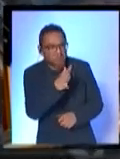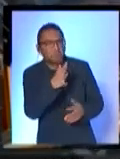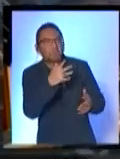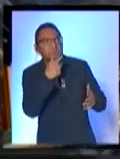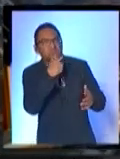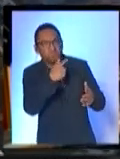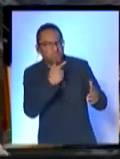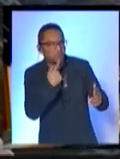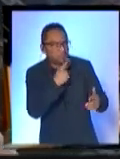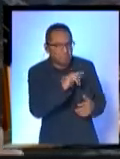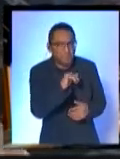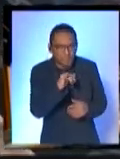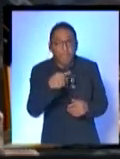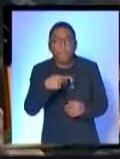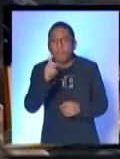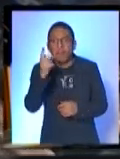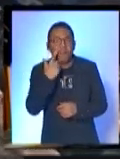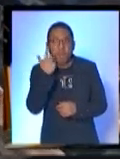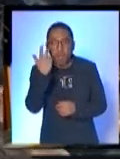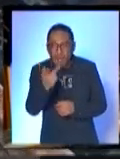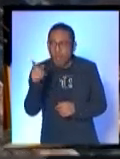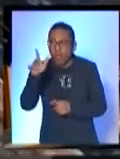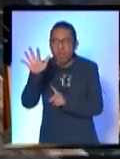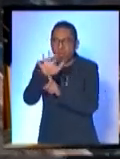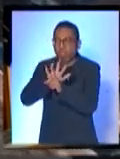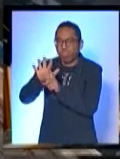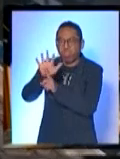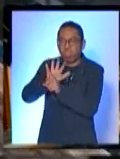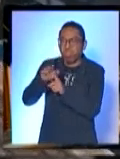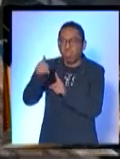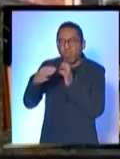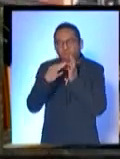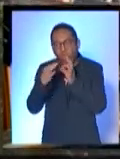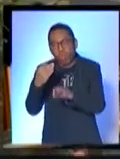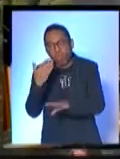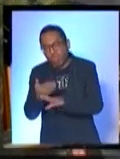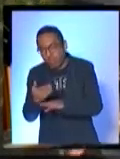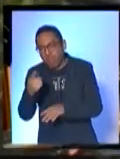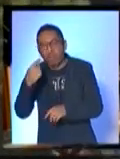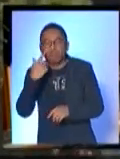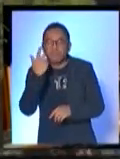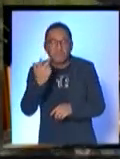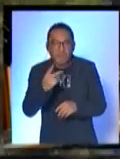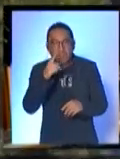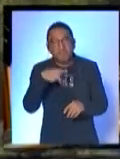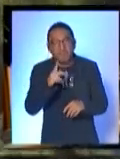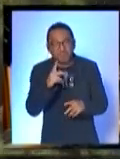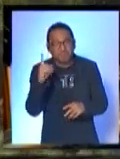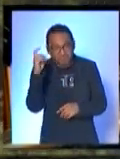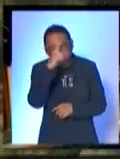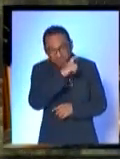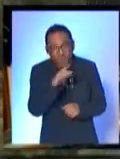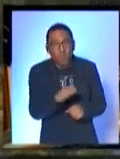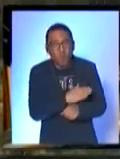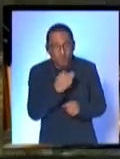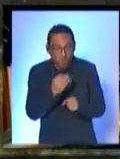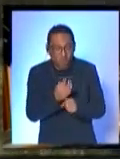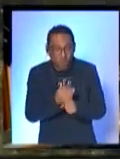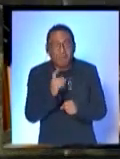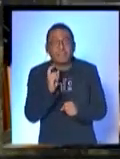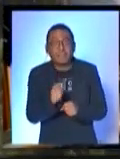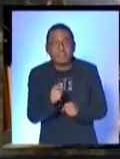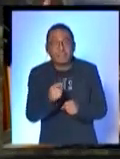justicia, pero no caer en la manipulación, en el oportunismo inmoral, aunque es difícil porque estamos en temporada